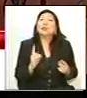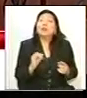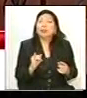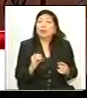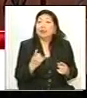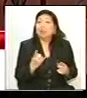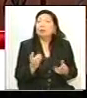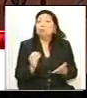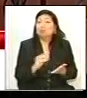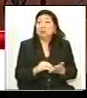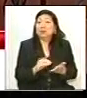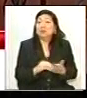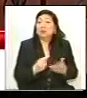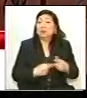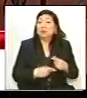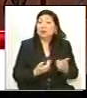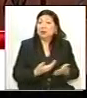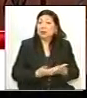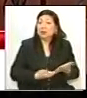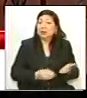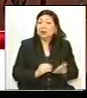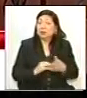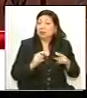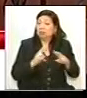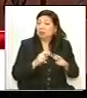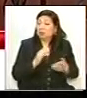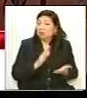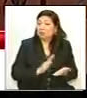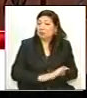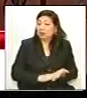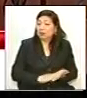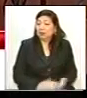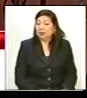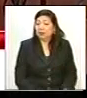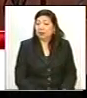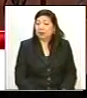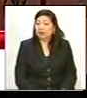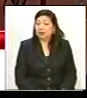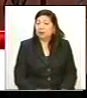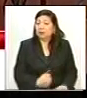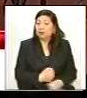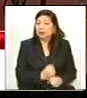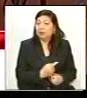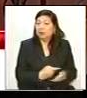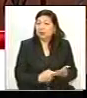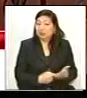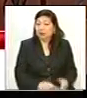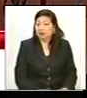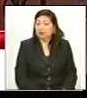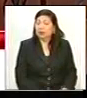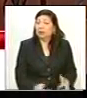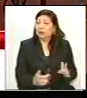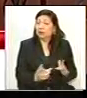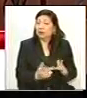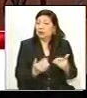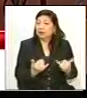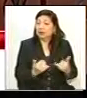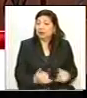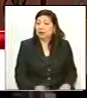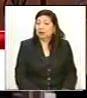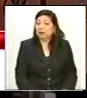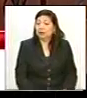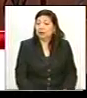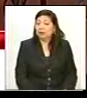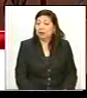los adicionales provienen de expedientes mal diseñados o de omisiones negligentes de funcionarios. ¿Hay una identificación de eso?